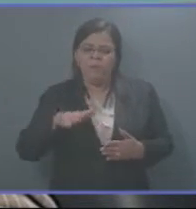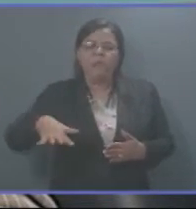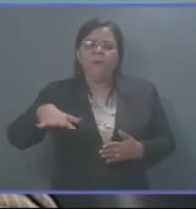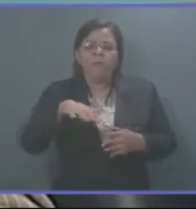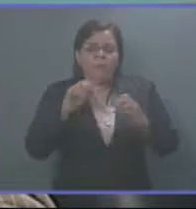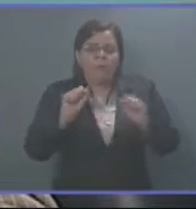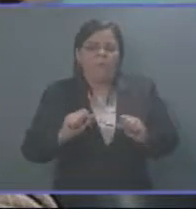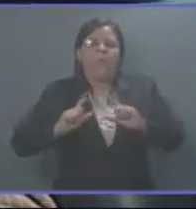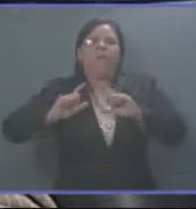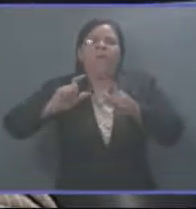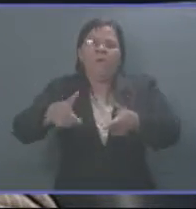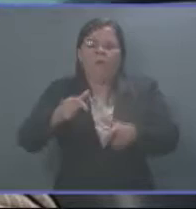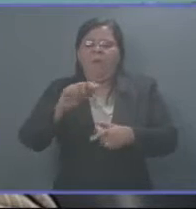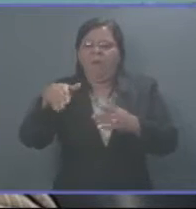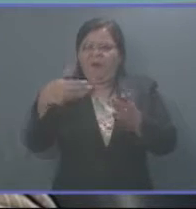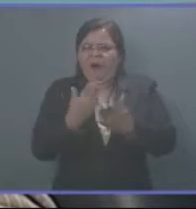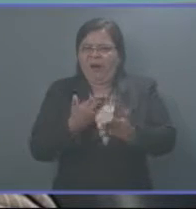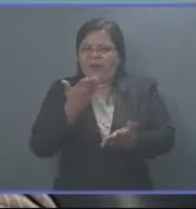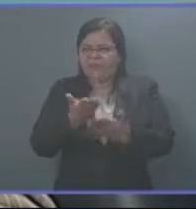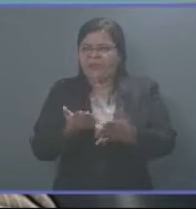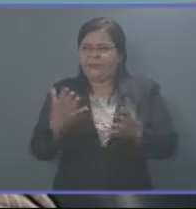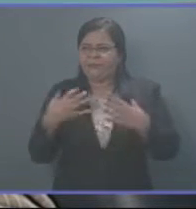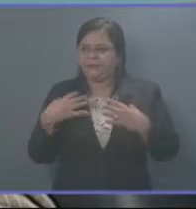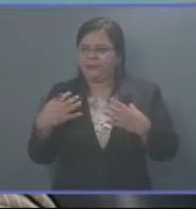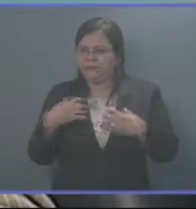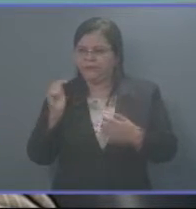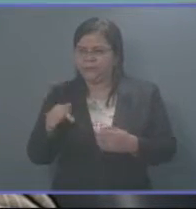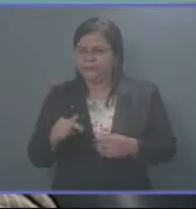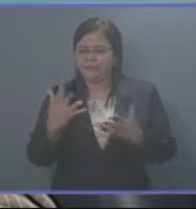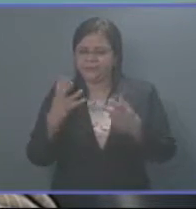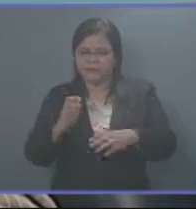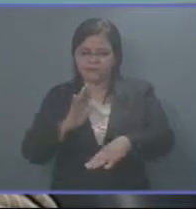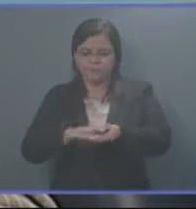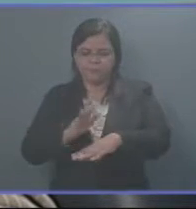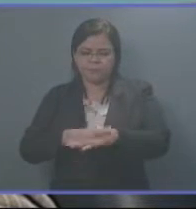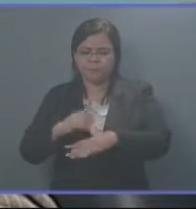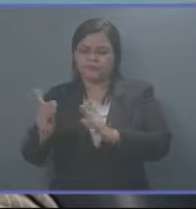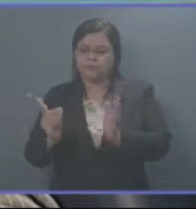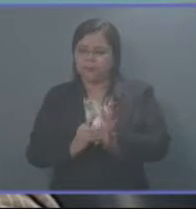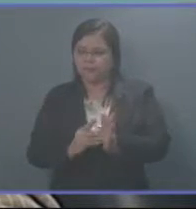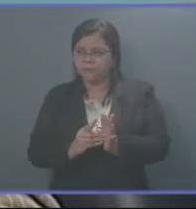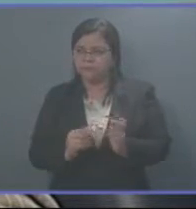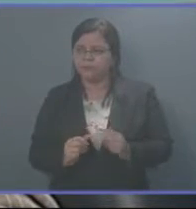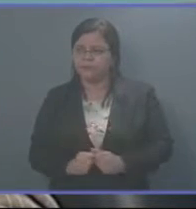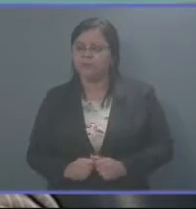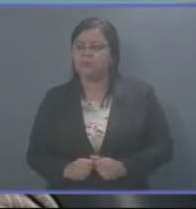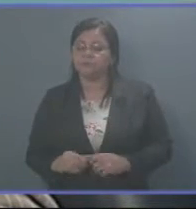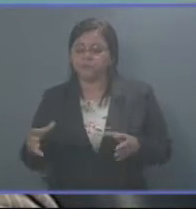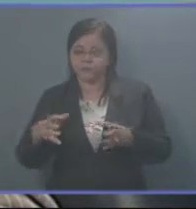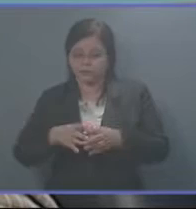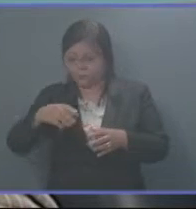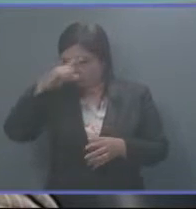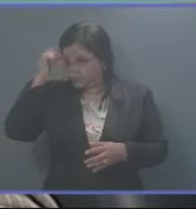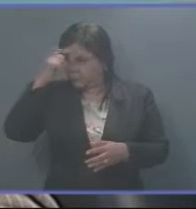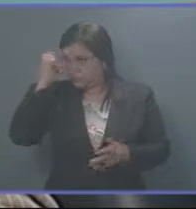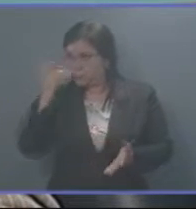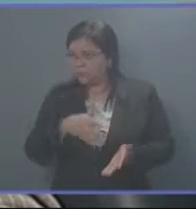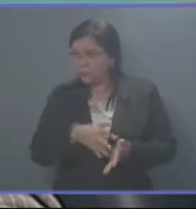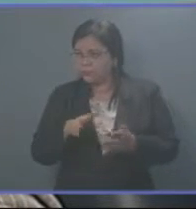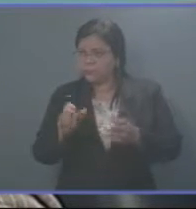diera en donación a estas personas y pudieran habitar. Así hacerles el llamado también a los colegas diputados de la Comisión de Obras Públicas